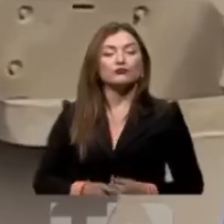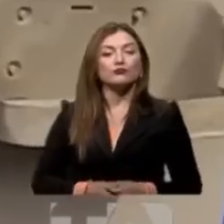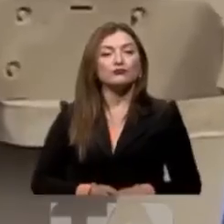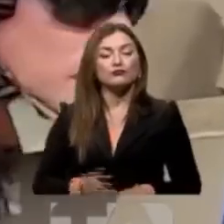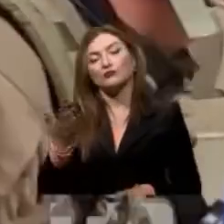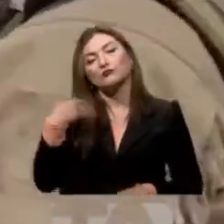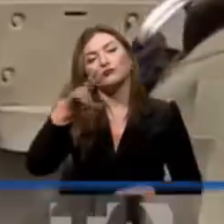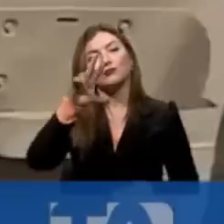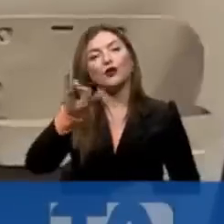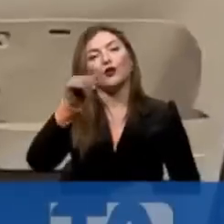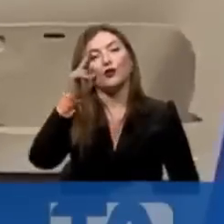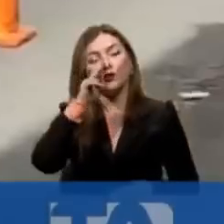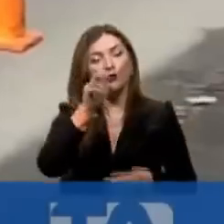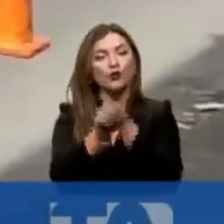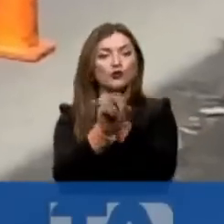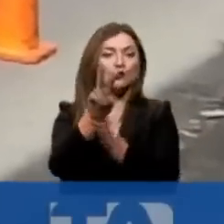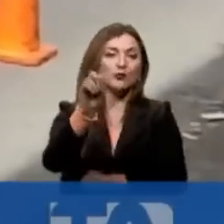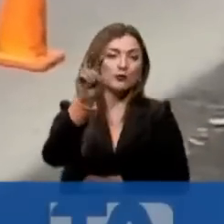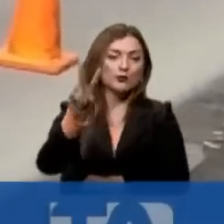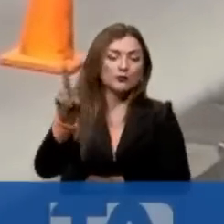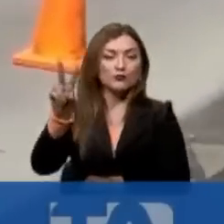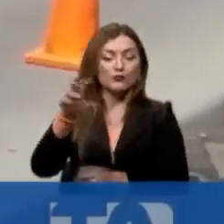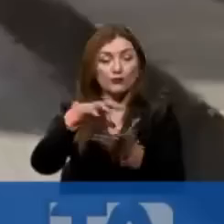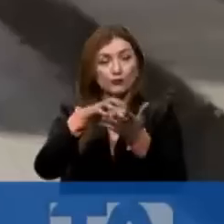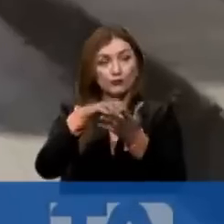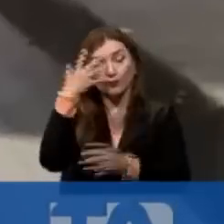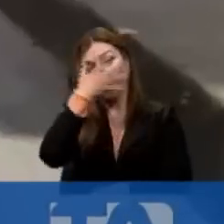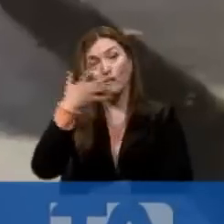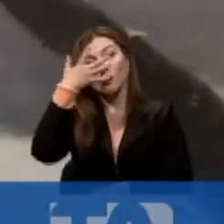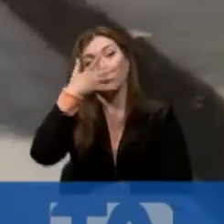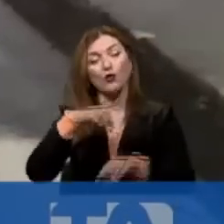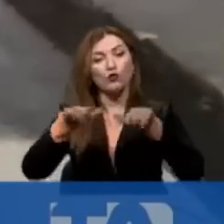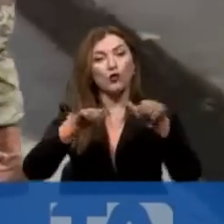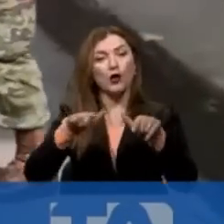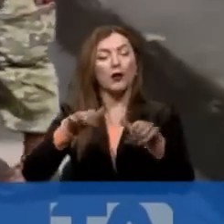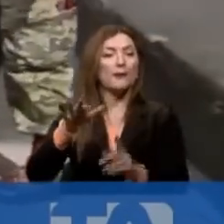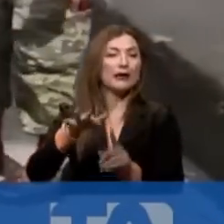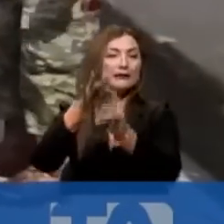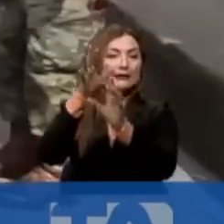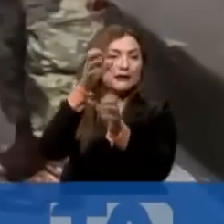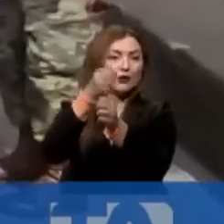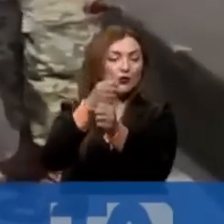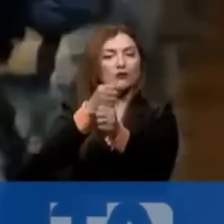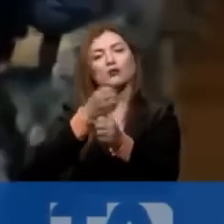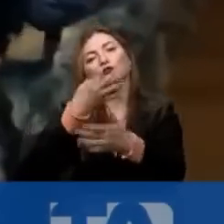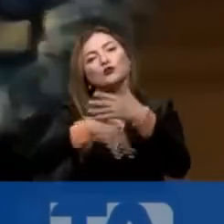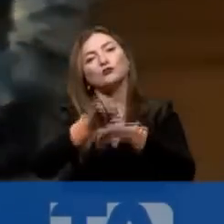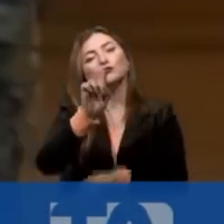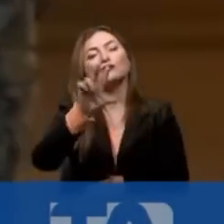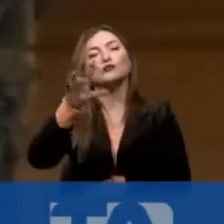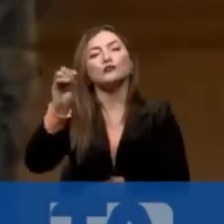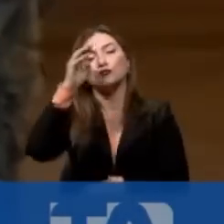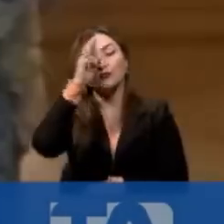El pasado 3 de junio del 2022, la provincia de Esmeraldas fue declarada zona especial de seguridad con la activación de 1.300 militares